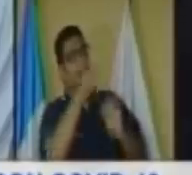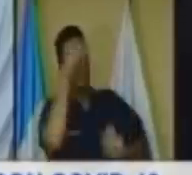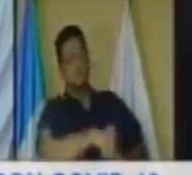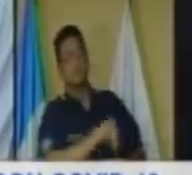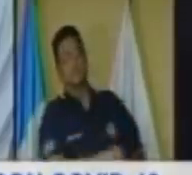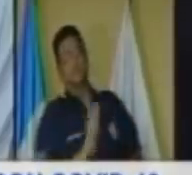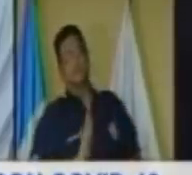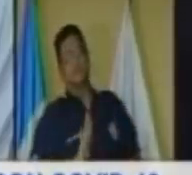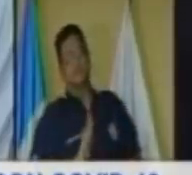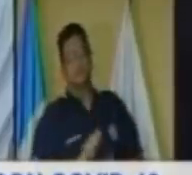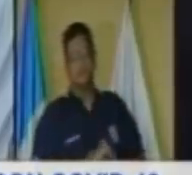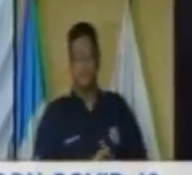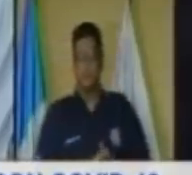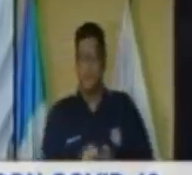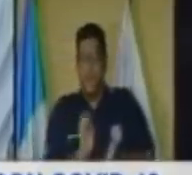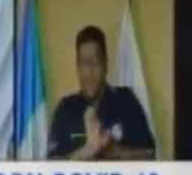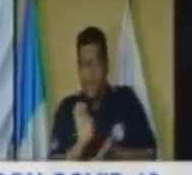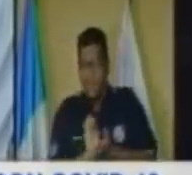Si quieren,